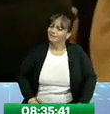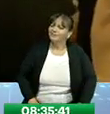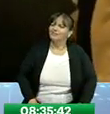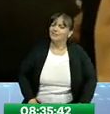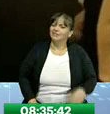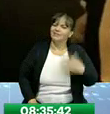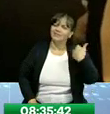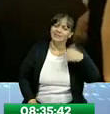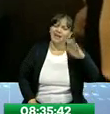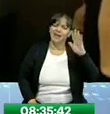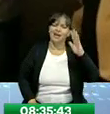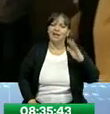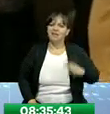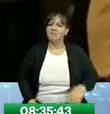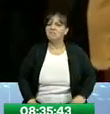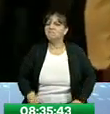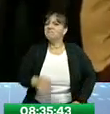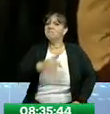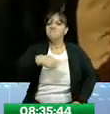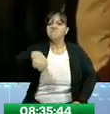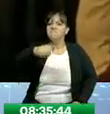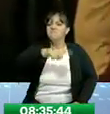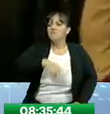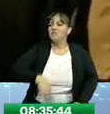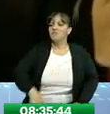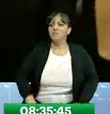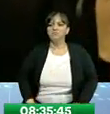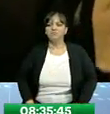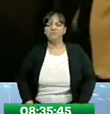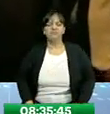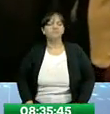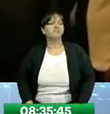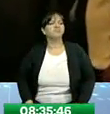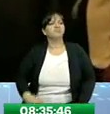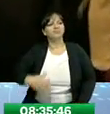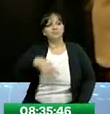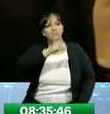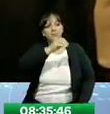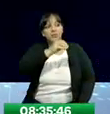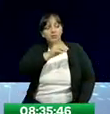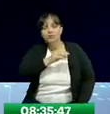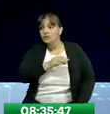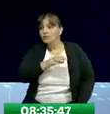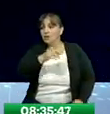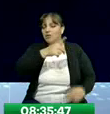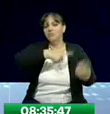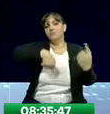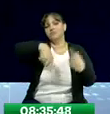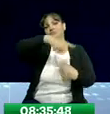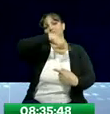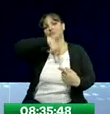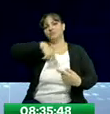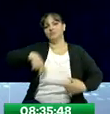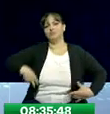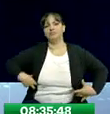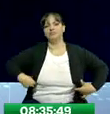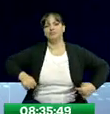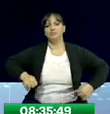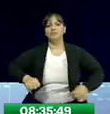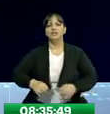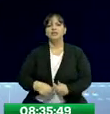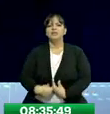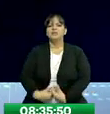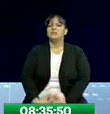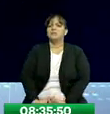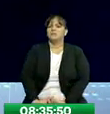dicho por varias ocasiones pero se van y regresan no es que este parque no hay nadie que indica nada de dónde son ellos donde se concentran primero que